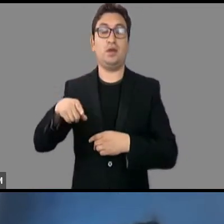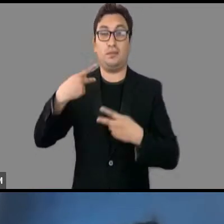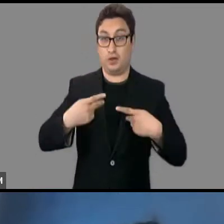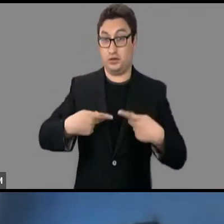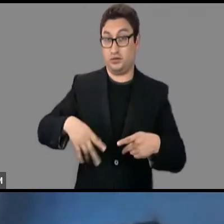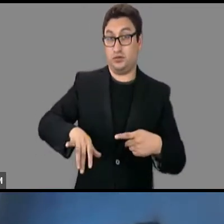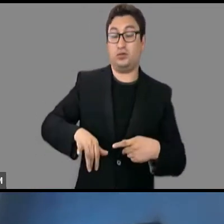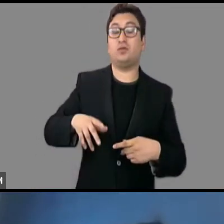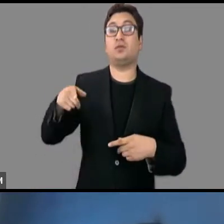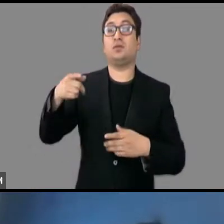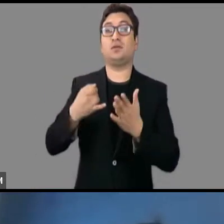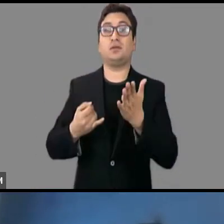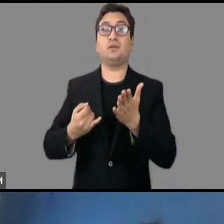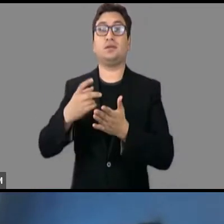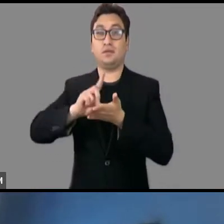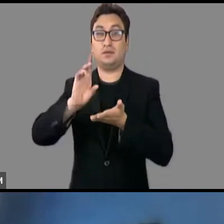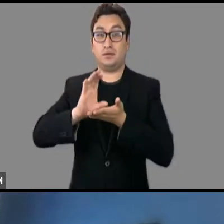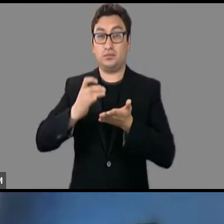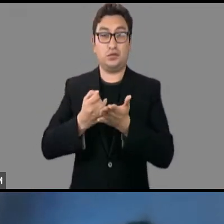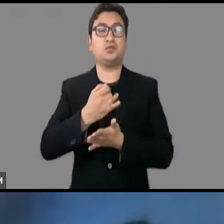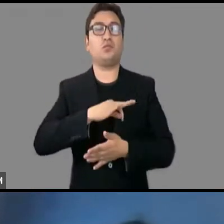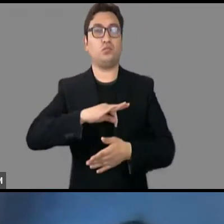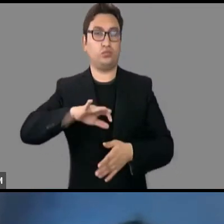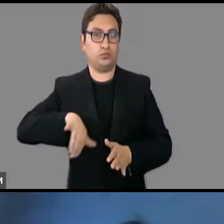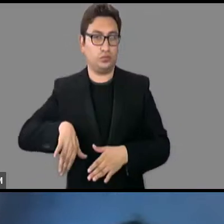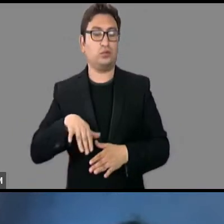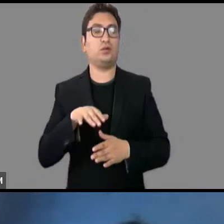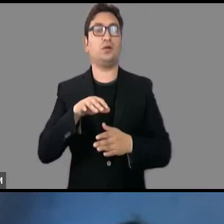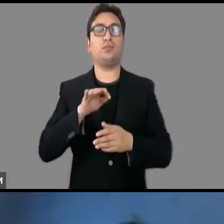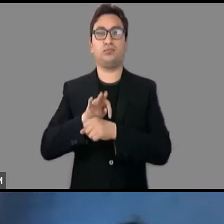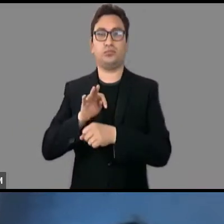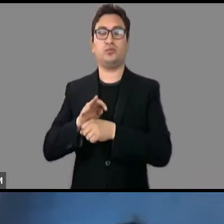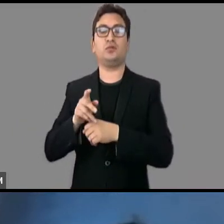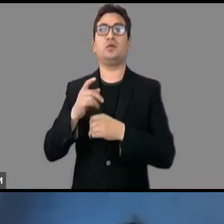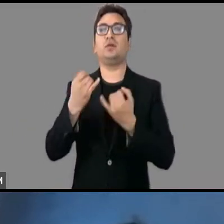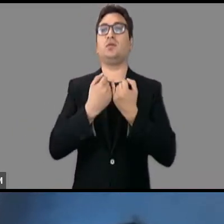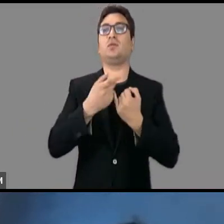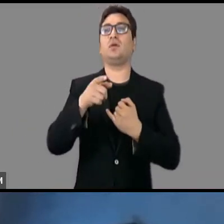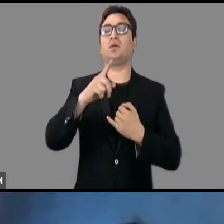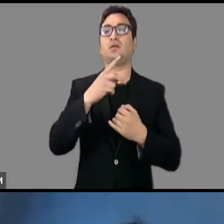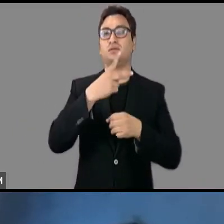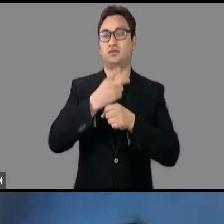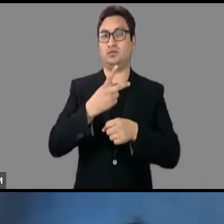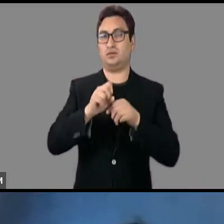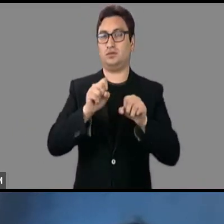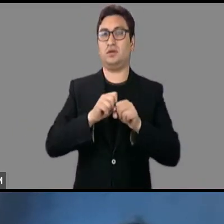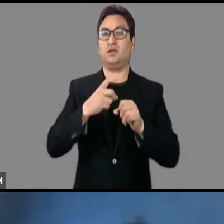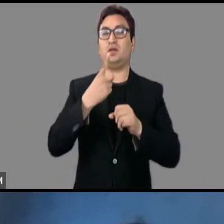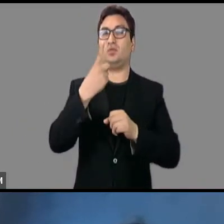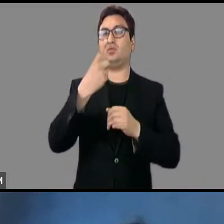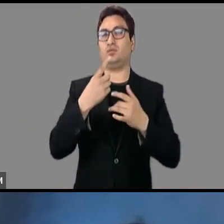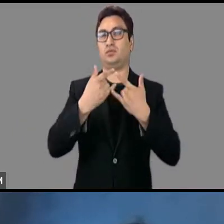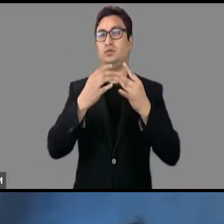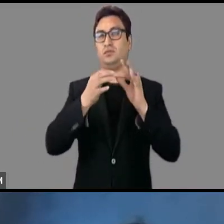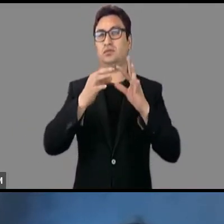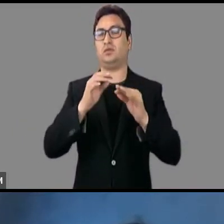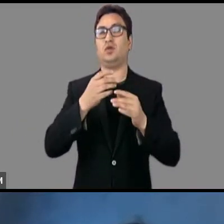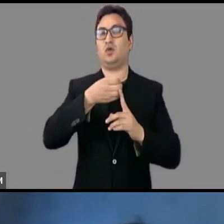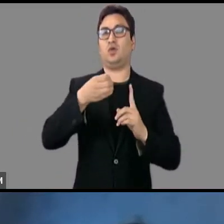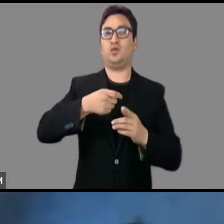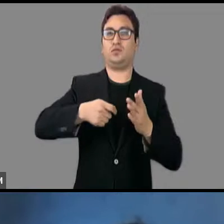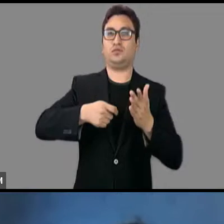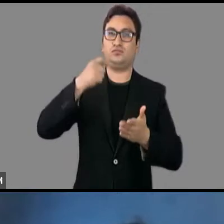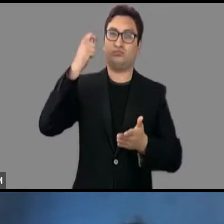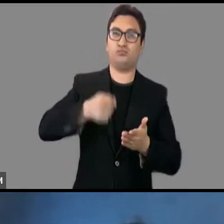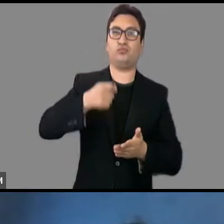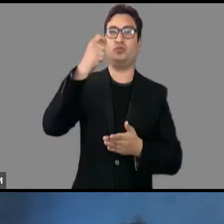Hay también de la segunda sala, uno en específico que declaró, bueno, más bien ordenó interpretación conforme del artículo